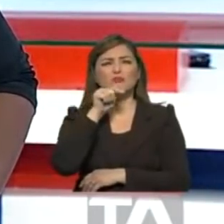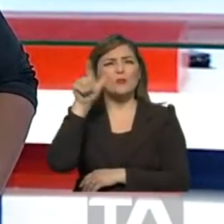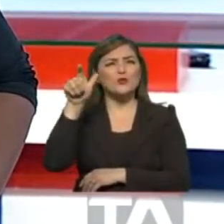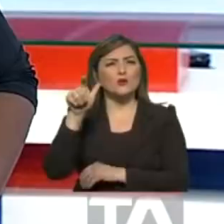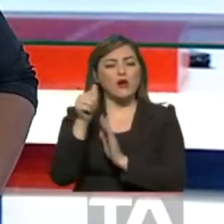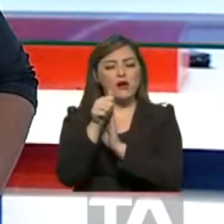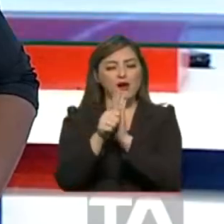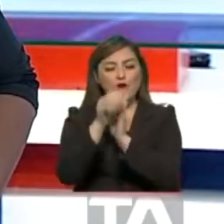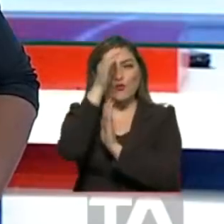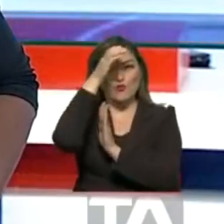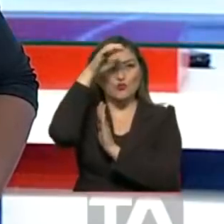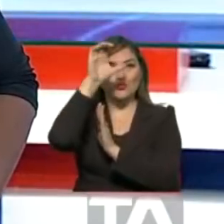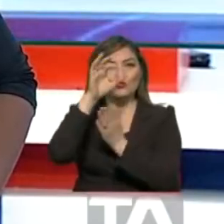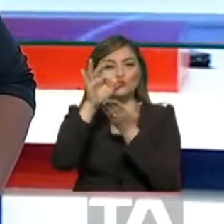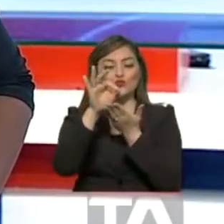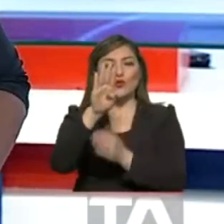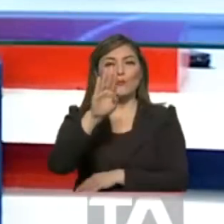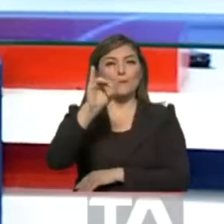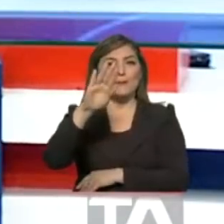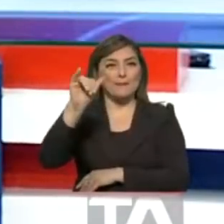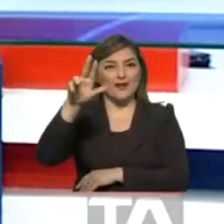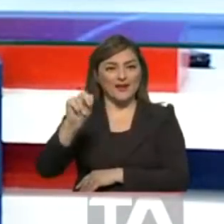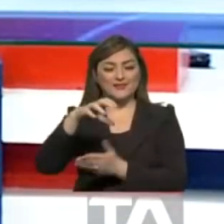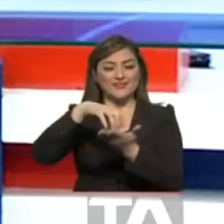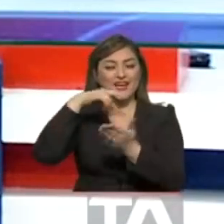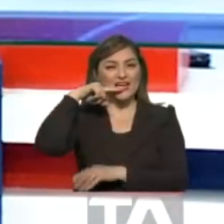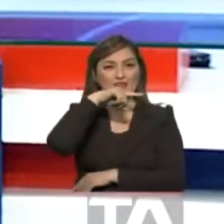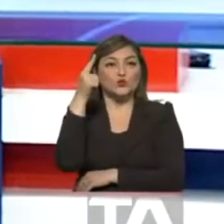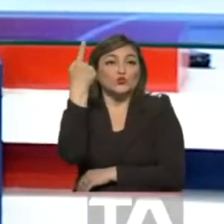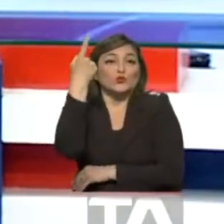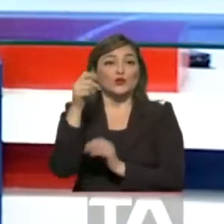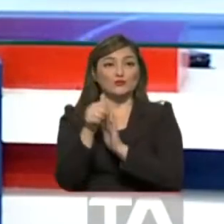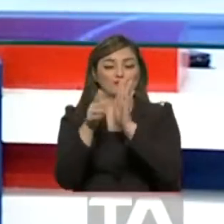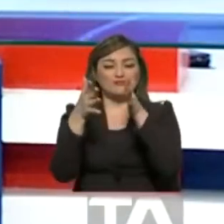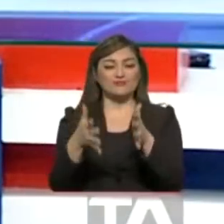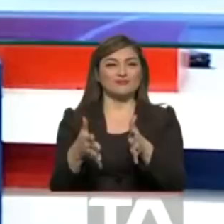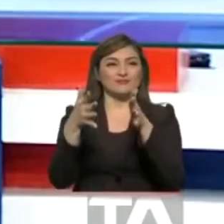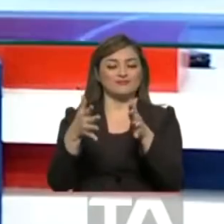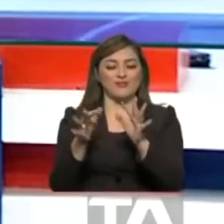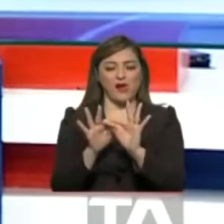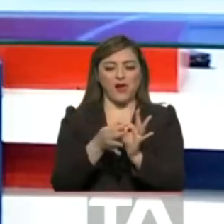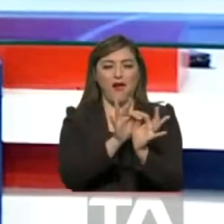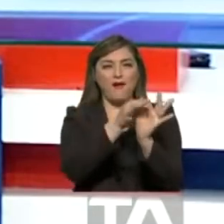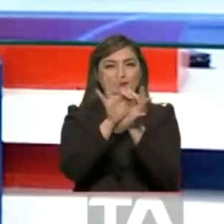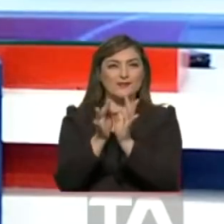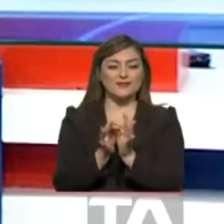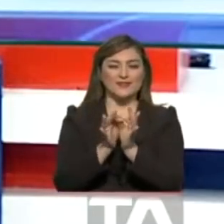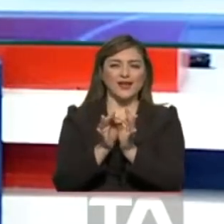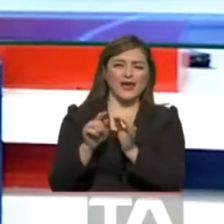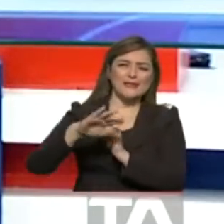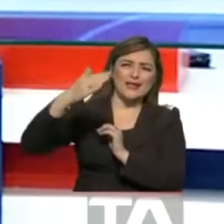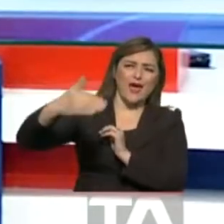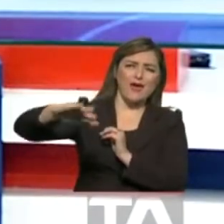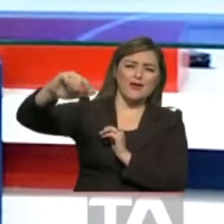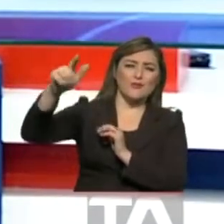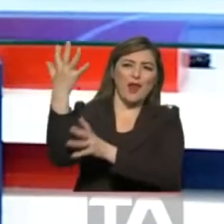arte y la cultura en el Cantón Biblián, provincia del Cañar, porque es el único artesano en elaborar cestos con suro que se consiguen en algunos cerros.